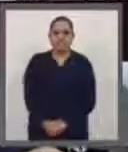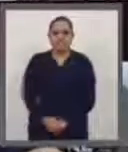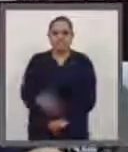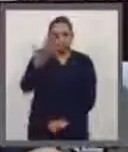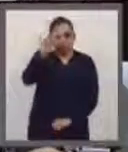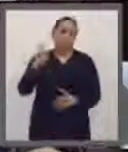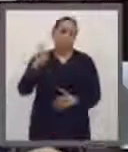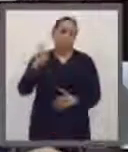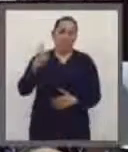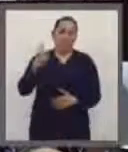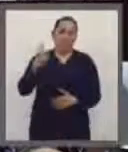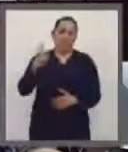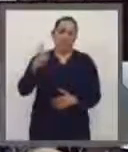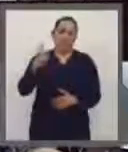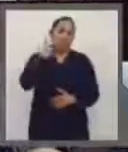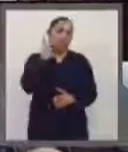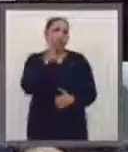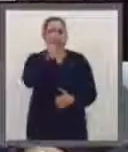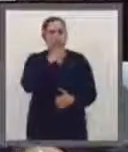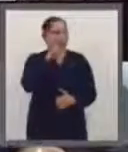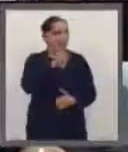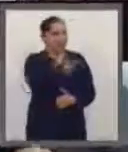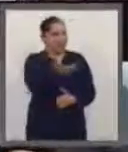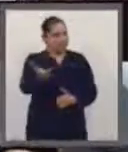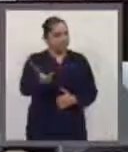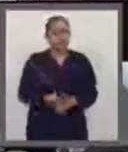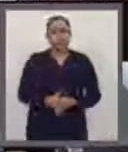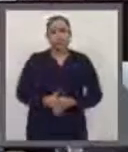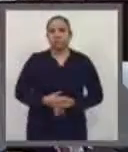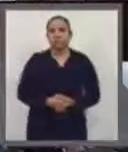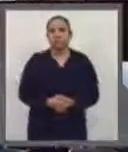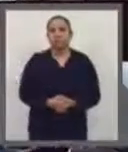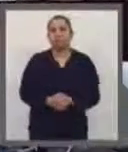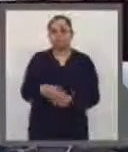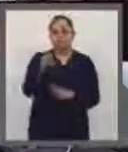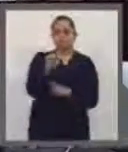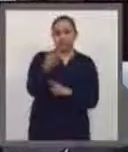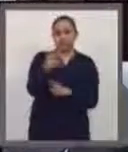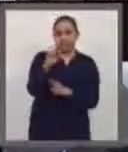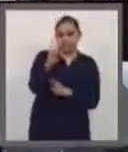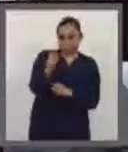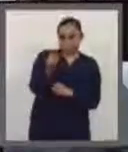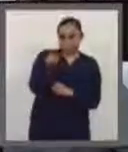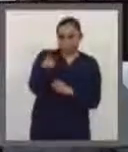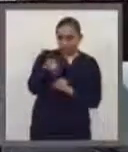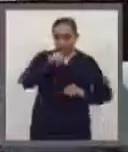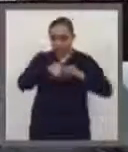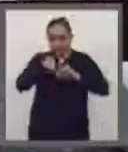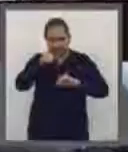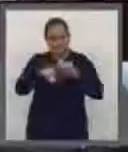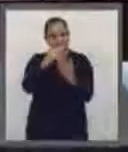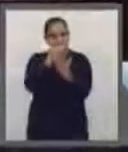Señora presidenta, diputadas, diputadas, la SEP ha reglamentado